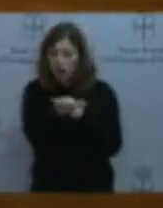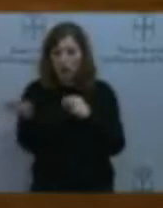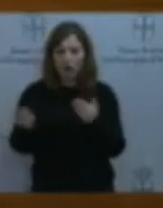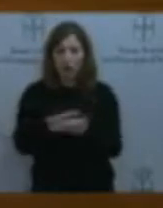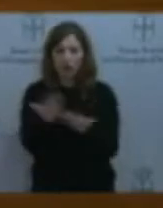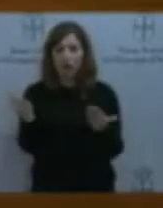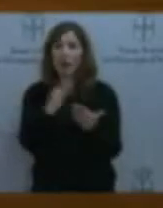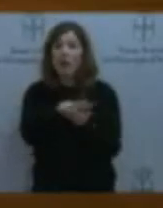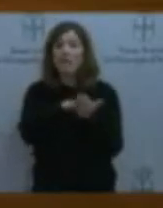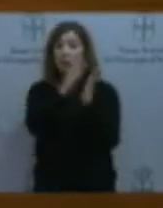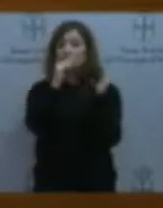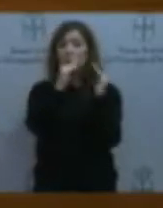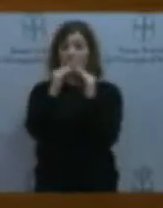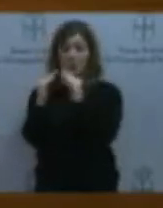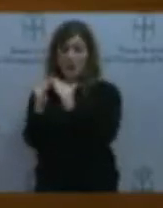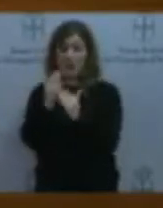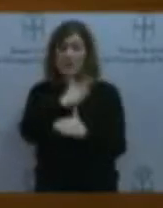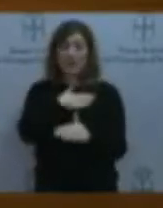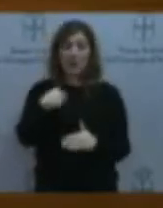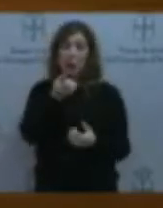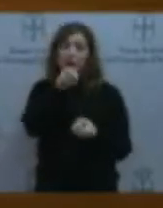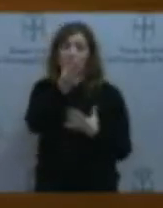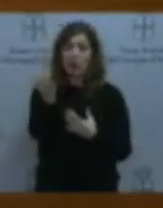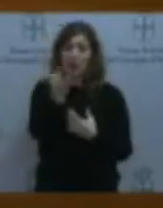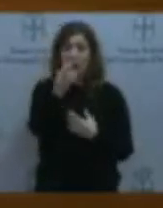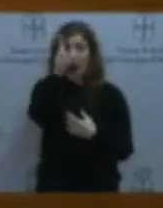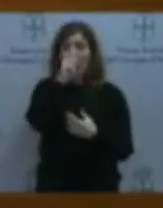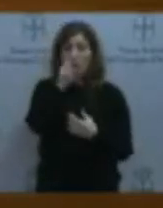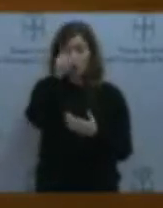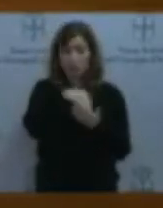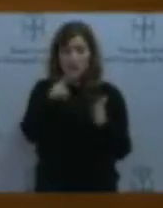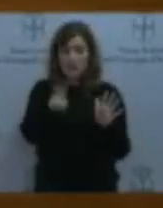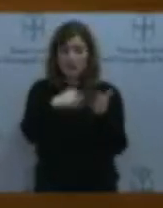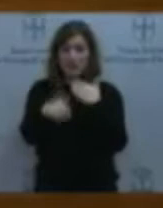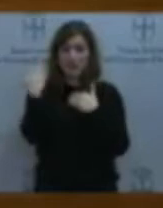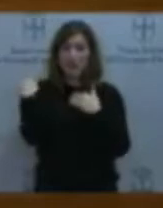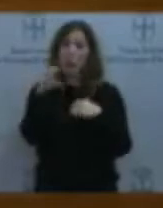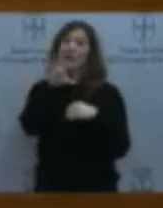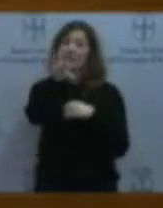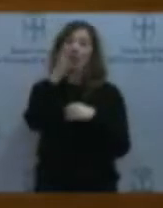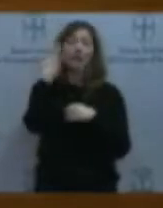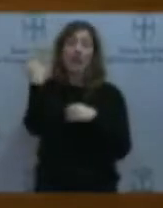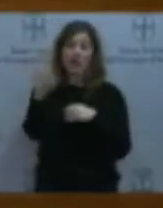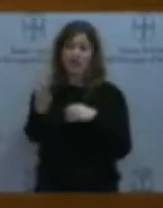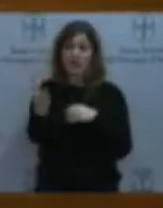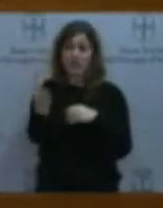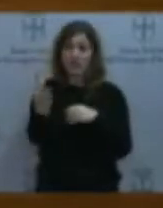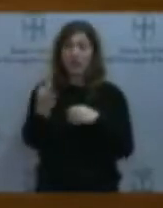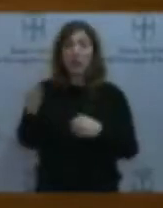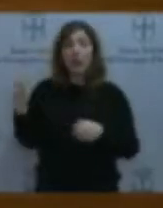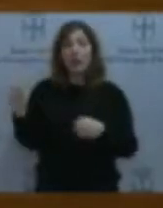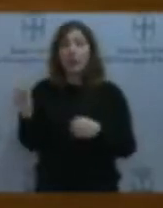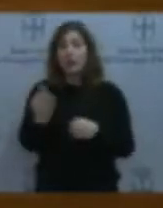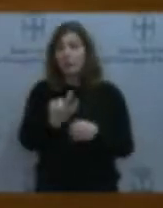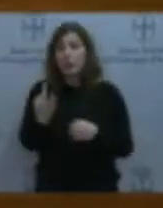vivienda, me gustaría recordarles que en 2007 el Estado francés se tuvo que doblegar de alguna forma a